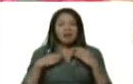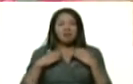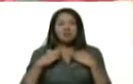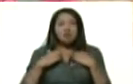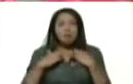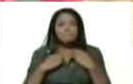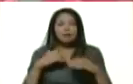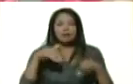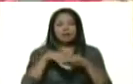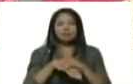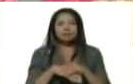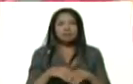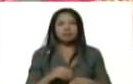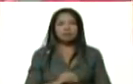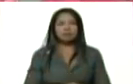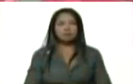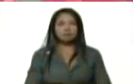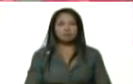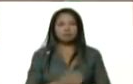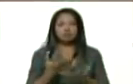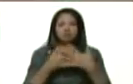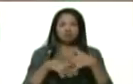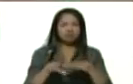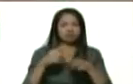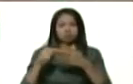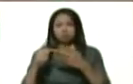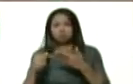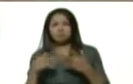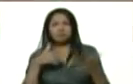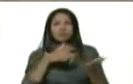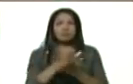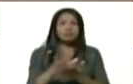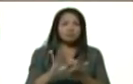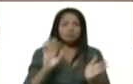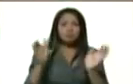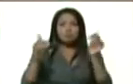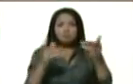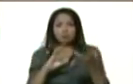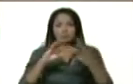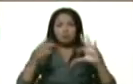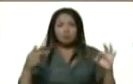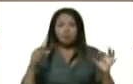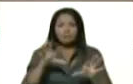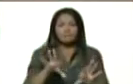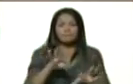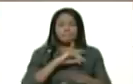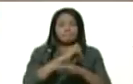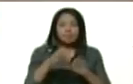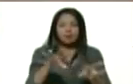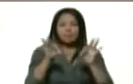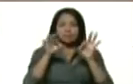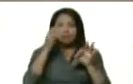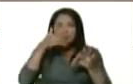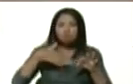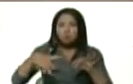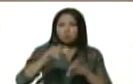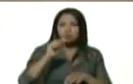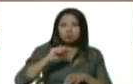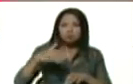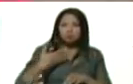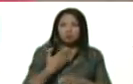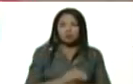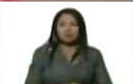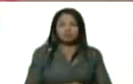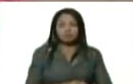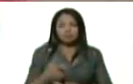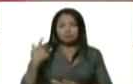el calzado, integralmente, así como garantizamos los CLAP, un plan especial para que nuestro pueblo